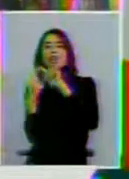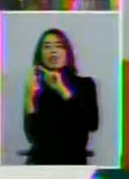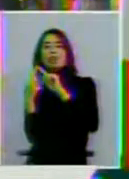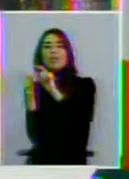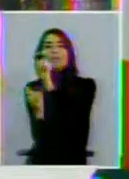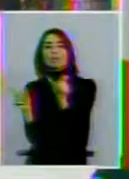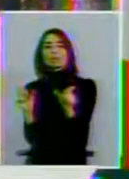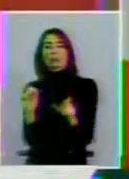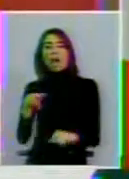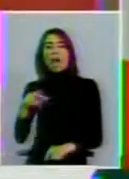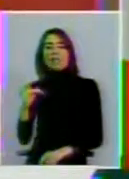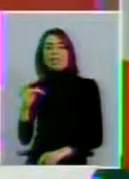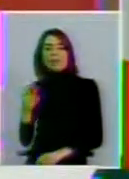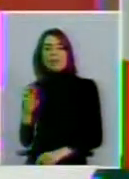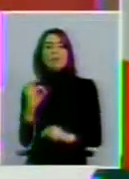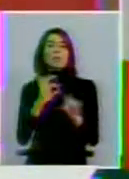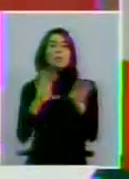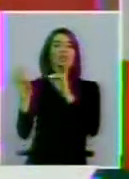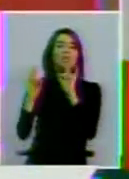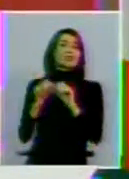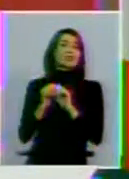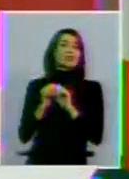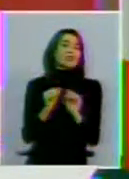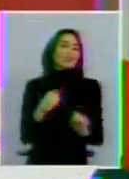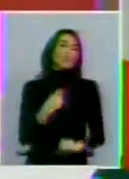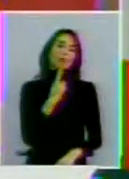dirección como para poder contestarte. Me imagino